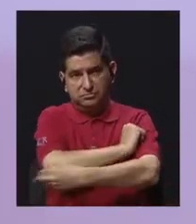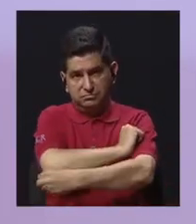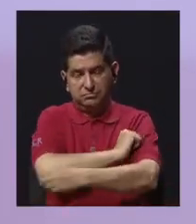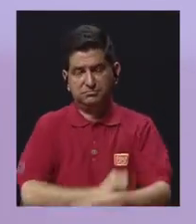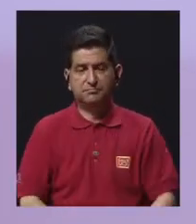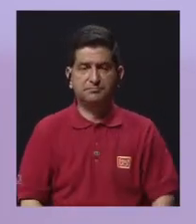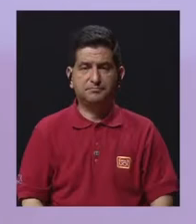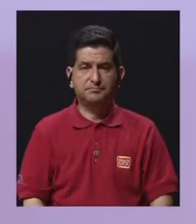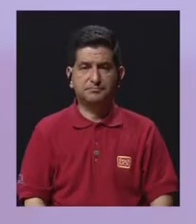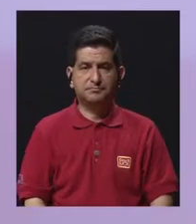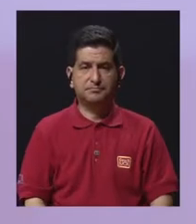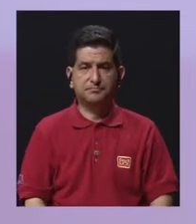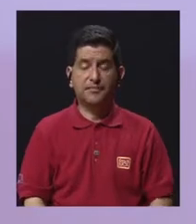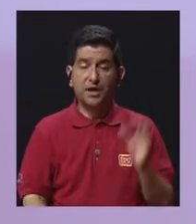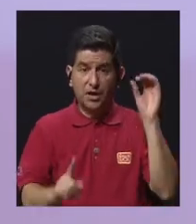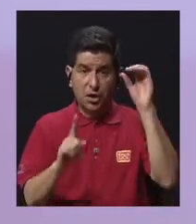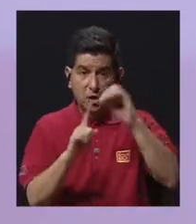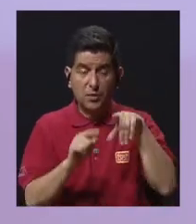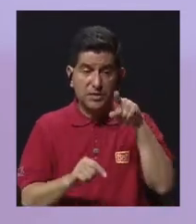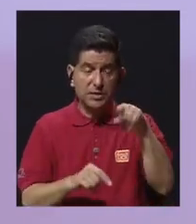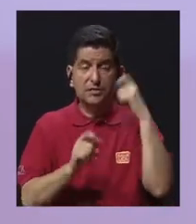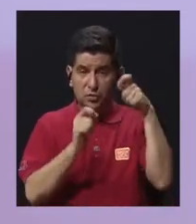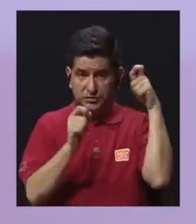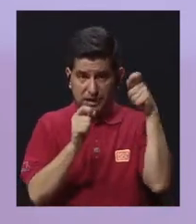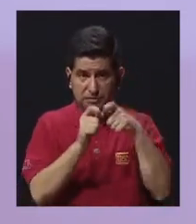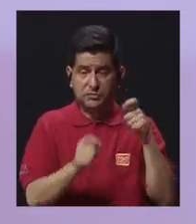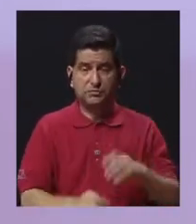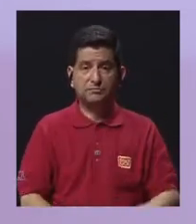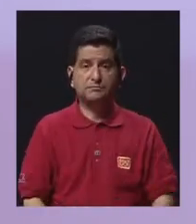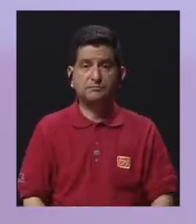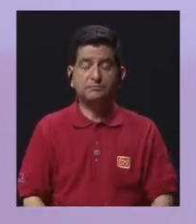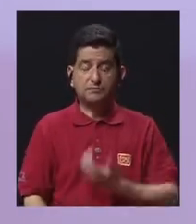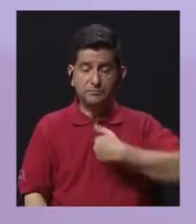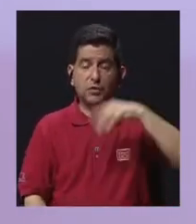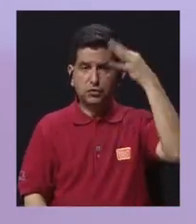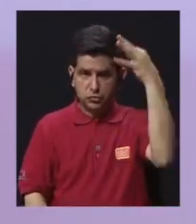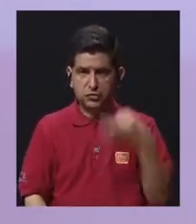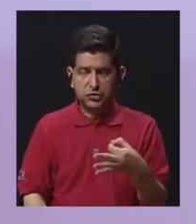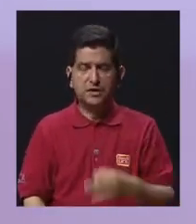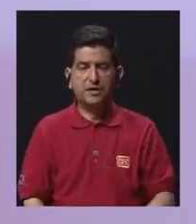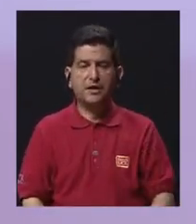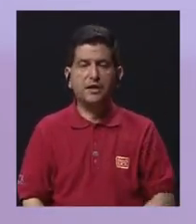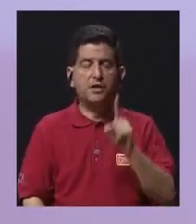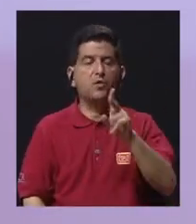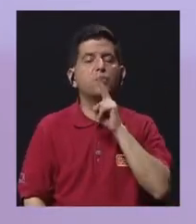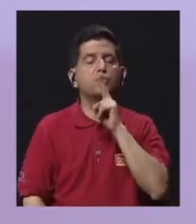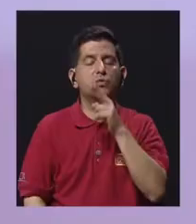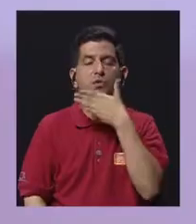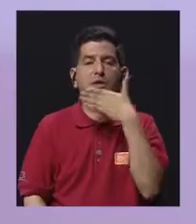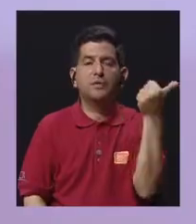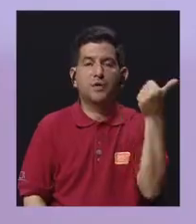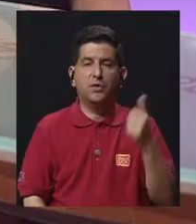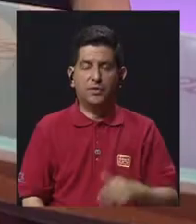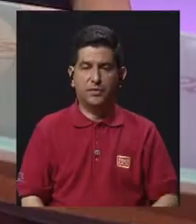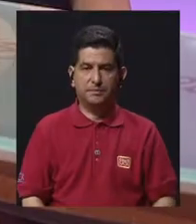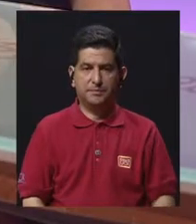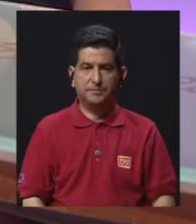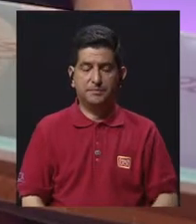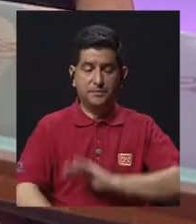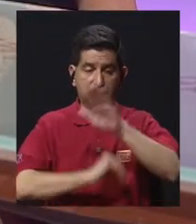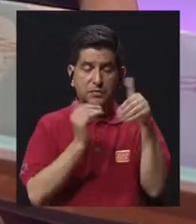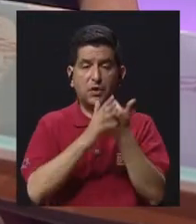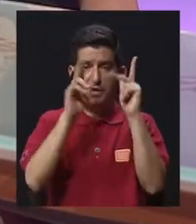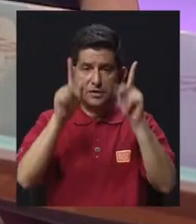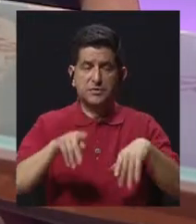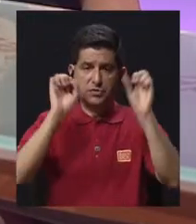Sí, entonces el objetivo es ese. Estamos apostándole a un Honduras mejor, donde todas y